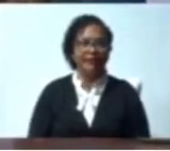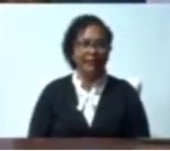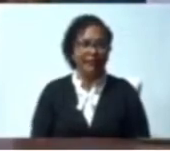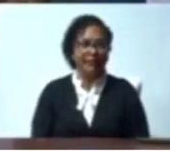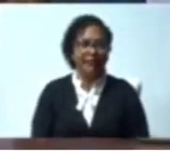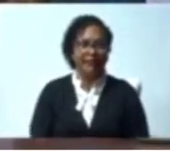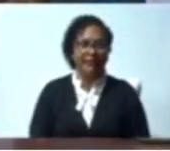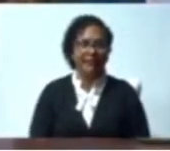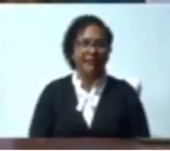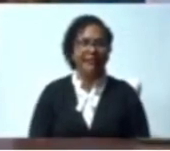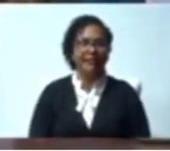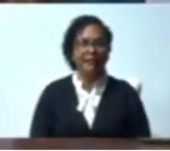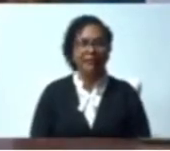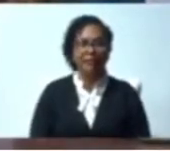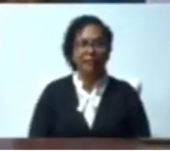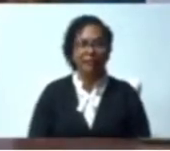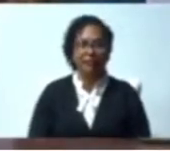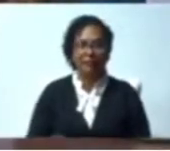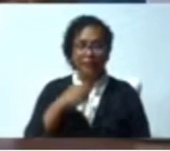cariñosamente